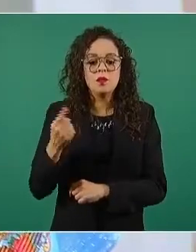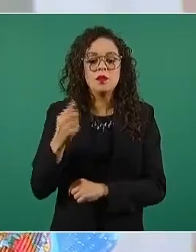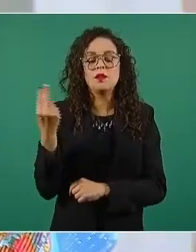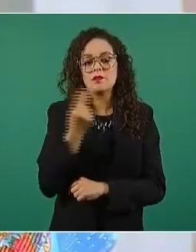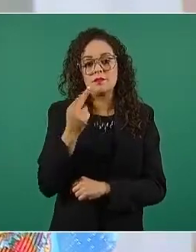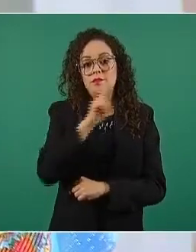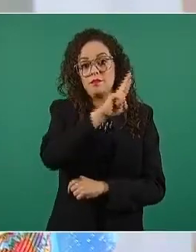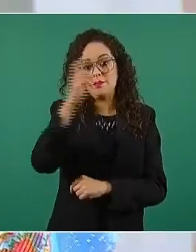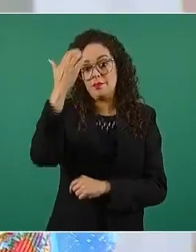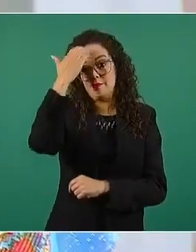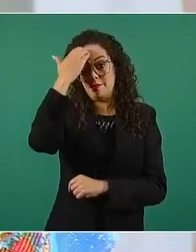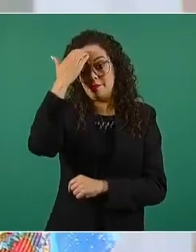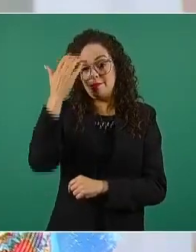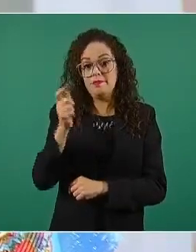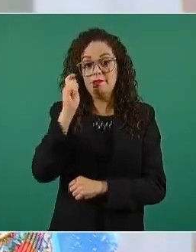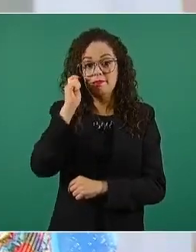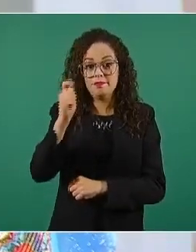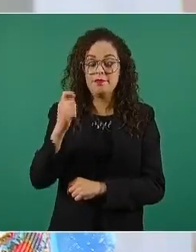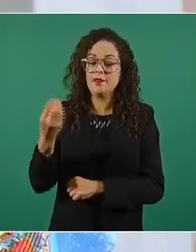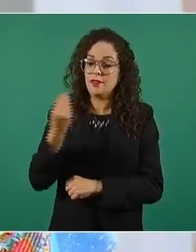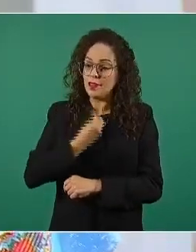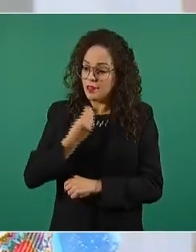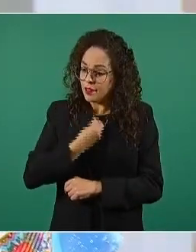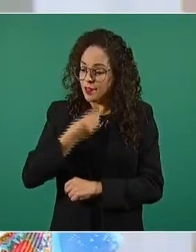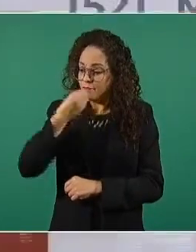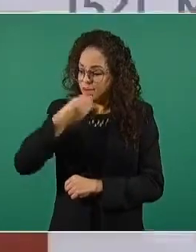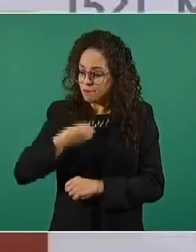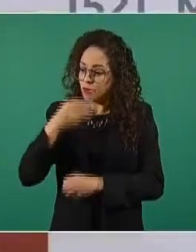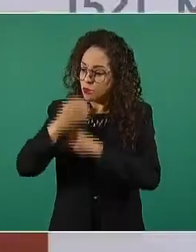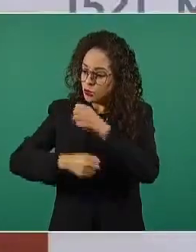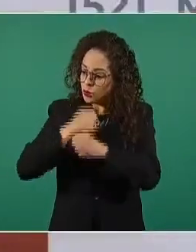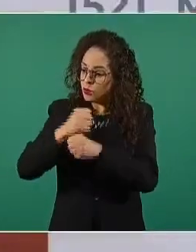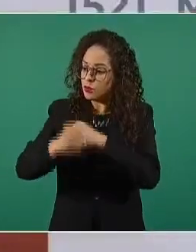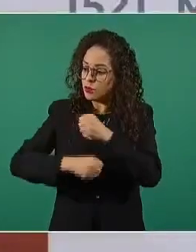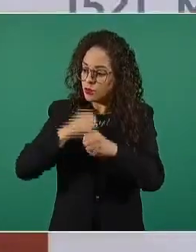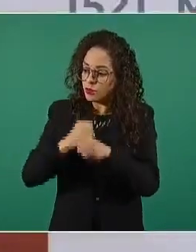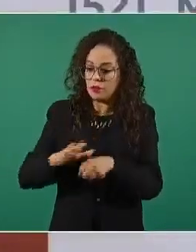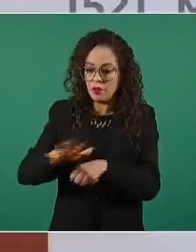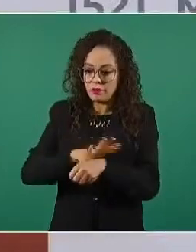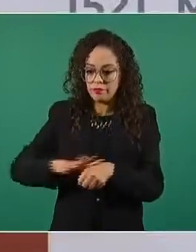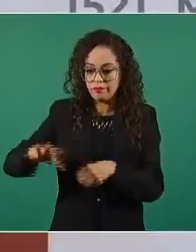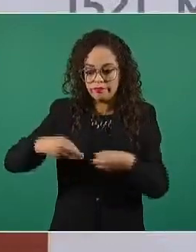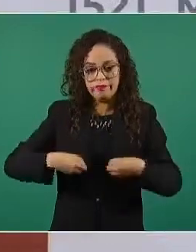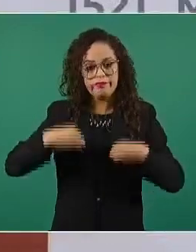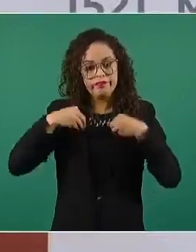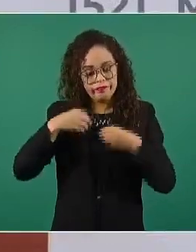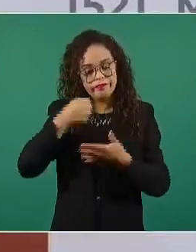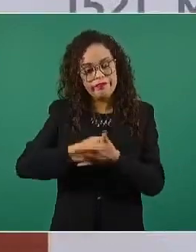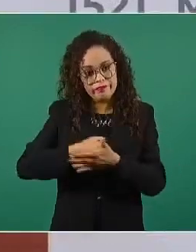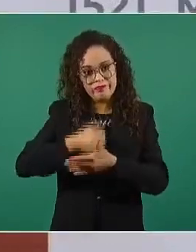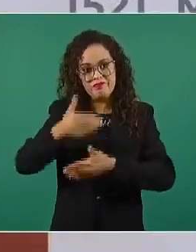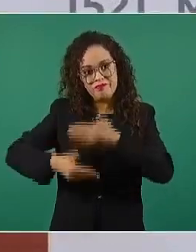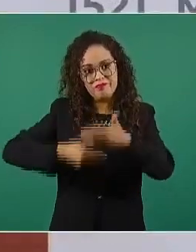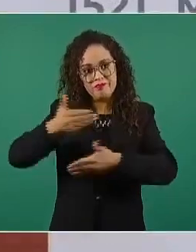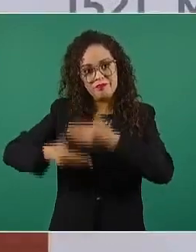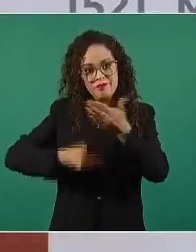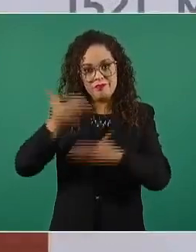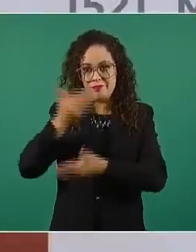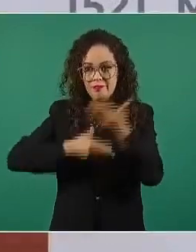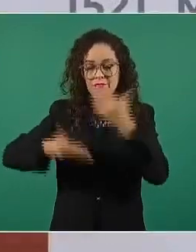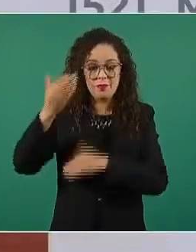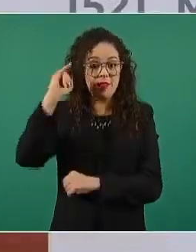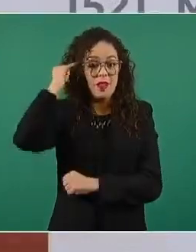resistencia indígena, la supervivencia y sus contribuciones alrededor del mundo.